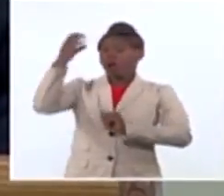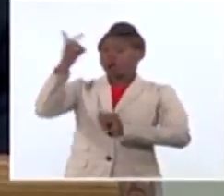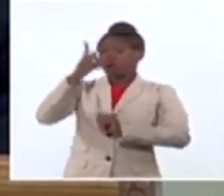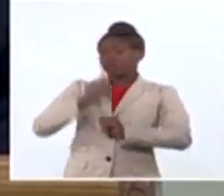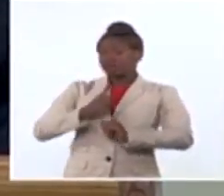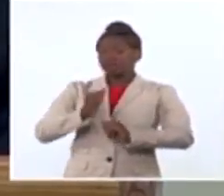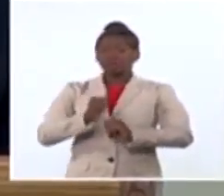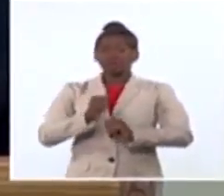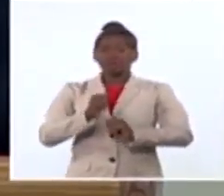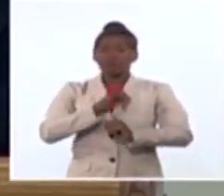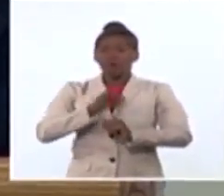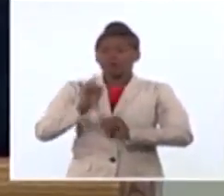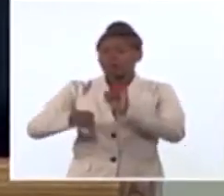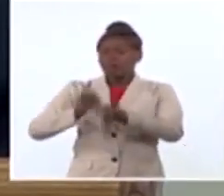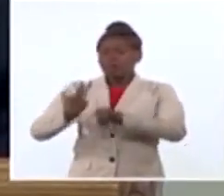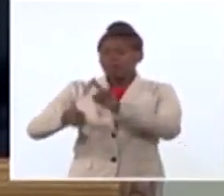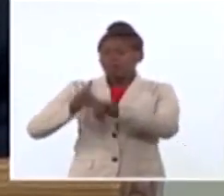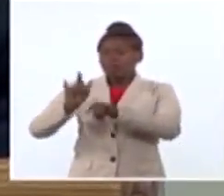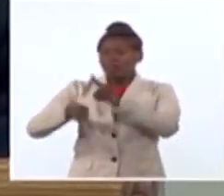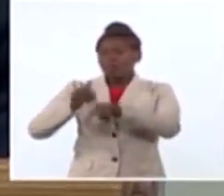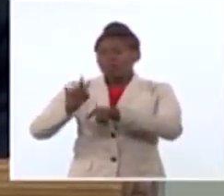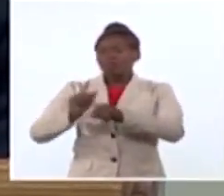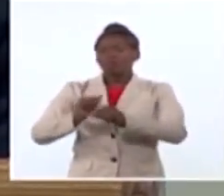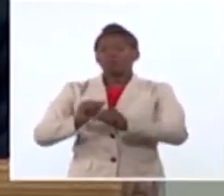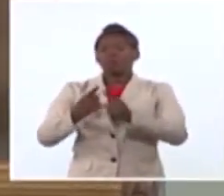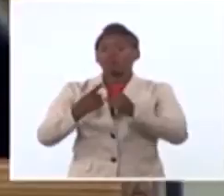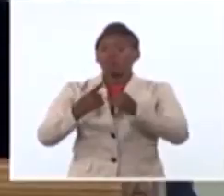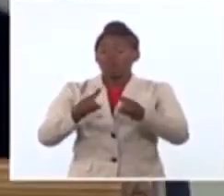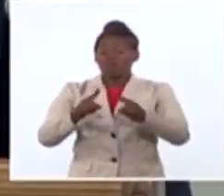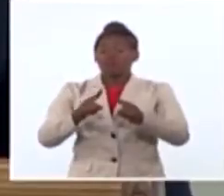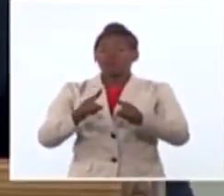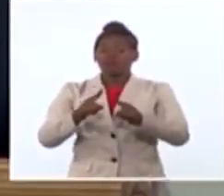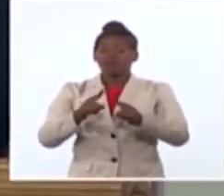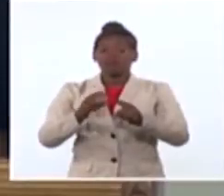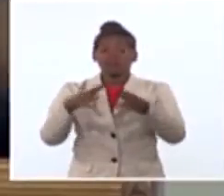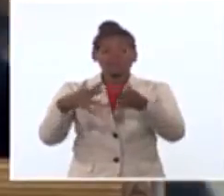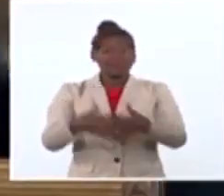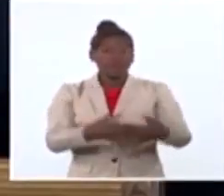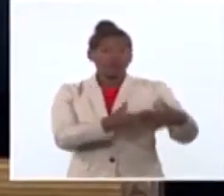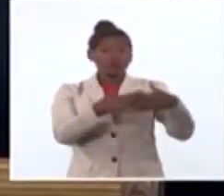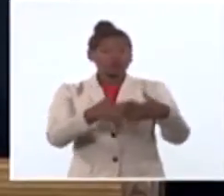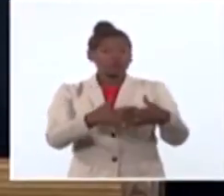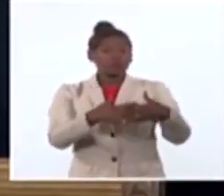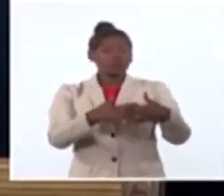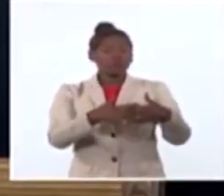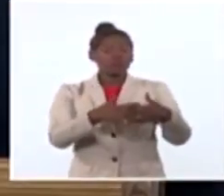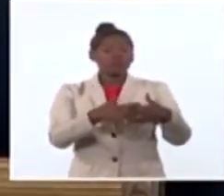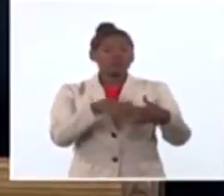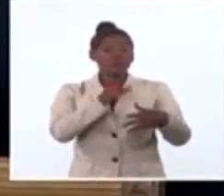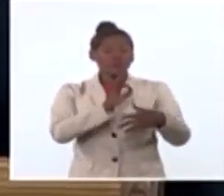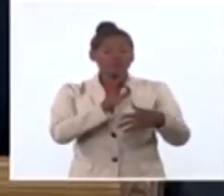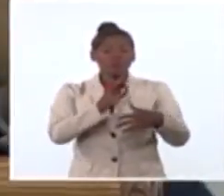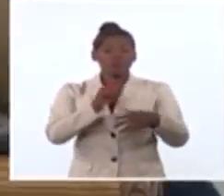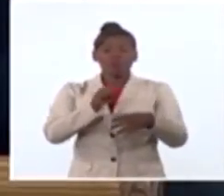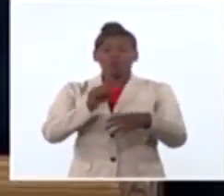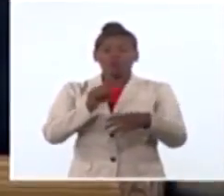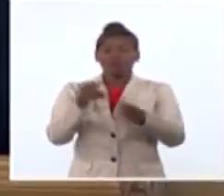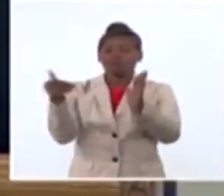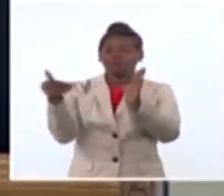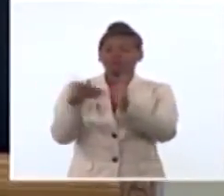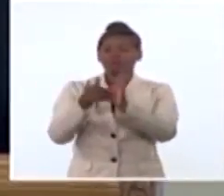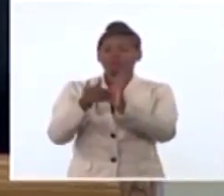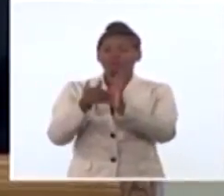Sorprende, a pesar de que tenemos experiencia y el mundo ha visto cosas inimaginables, sobre